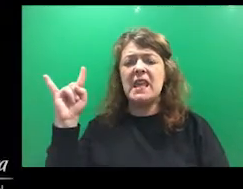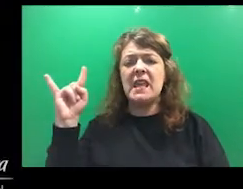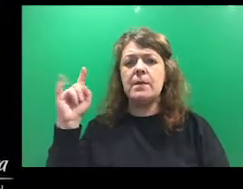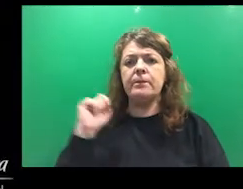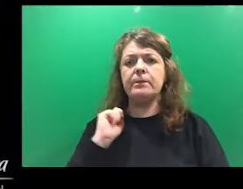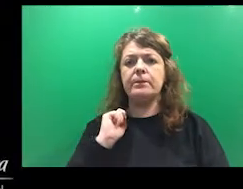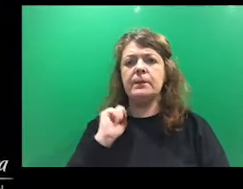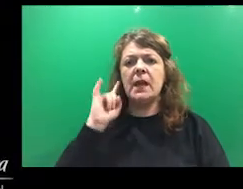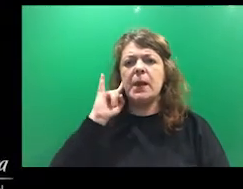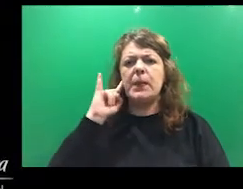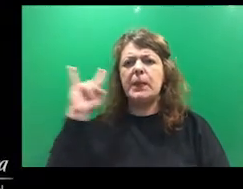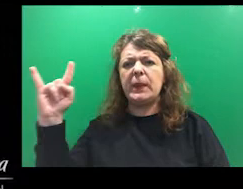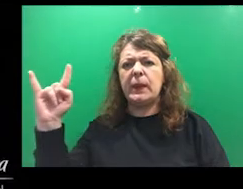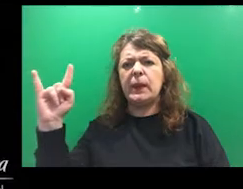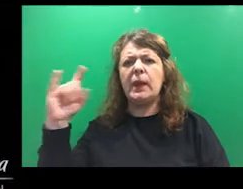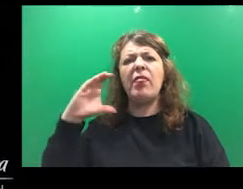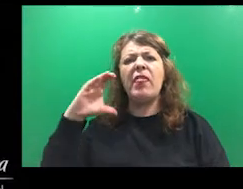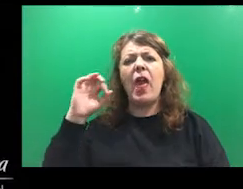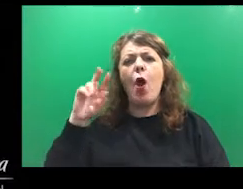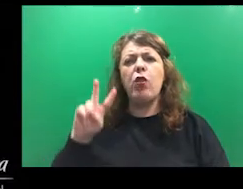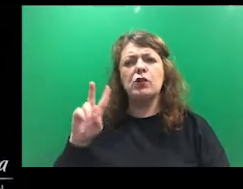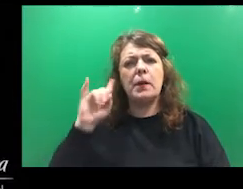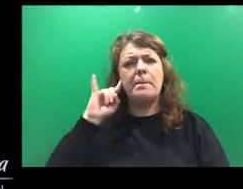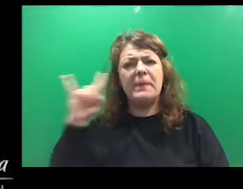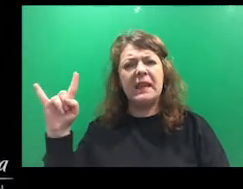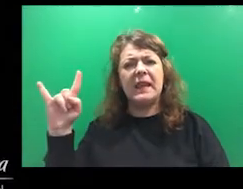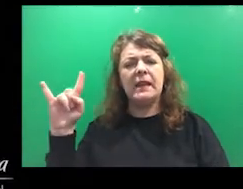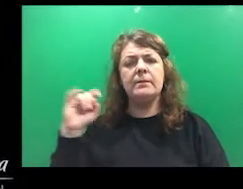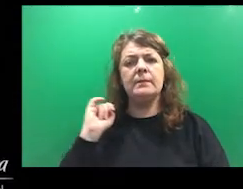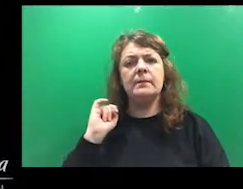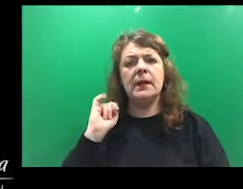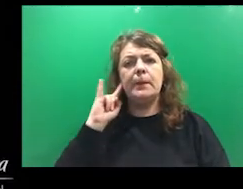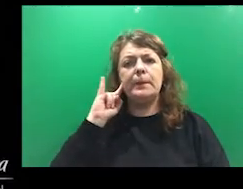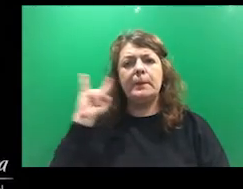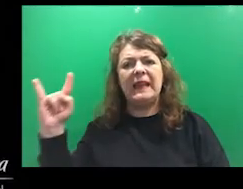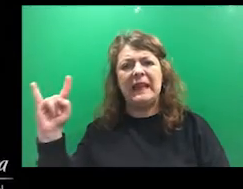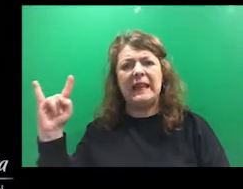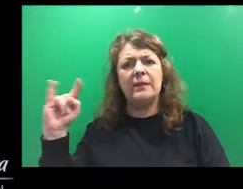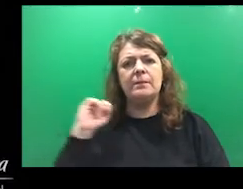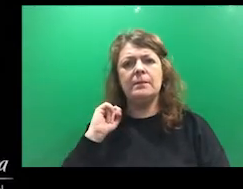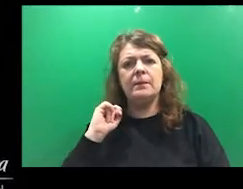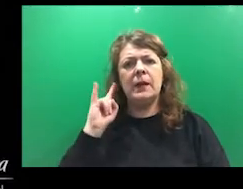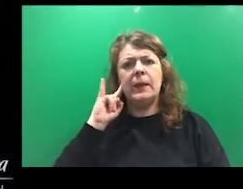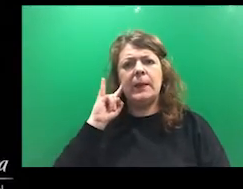Y se apaga la vela. Y el CO2 ha empezado a sonar.